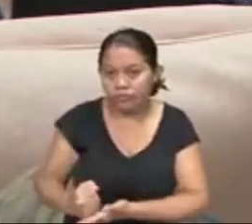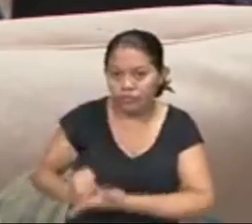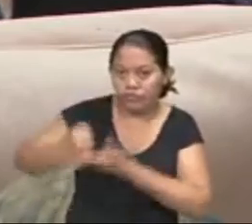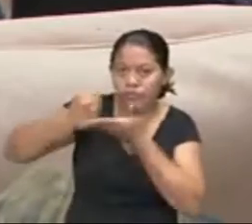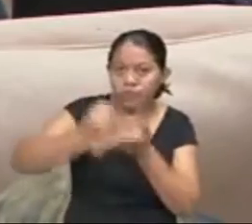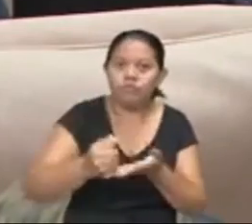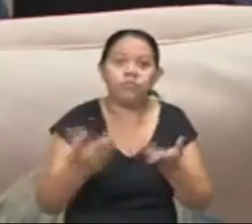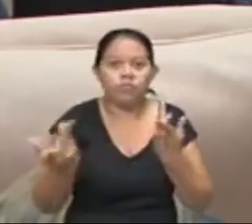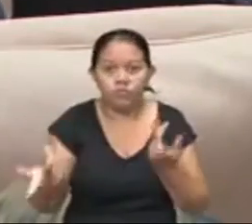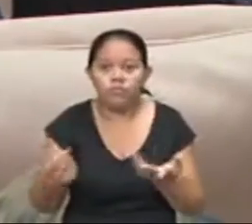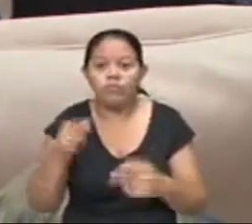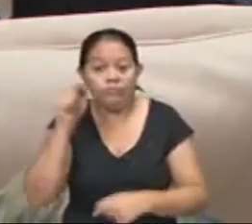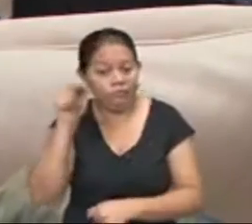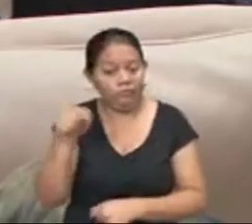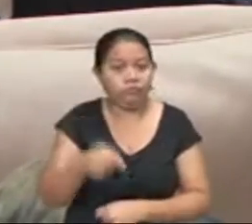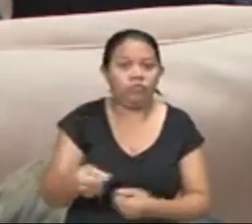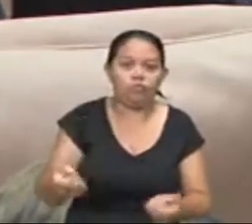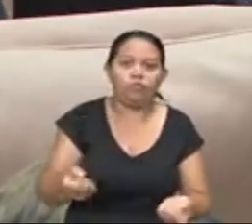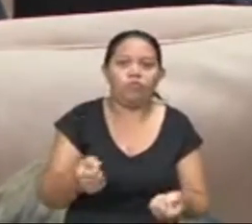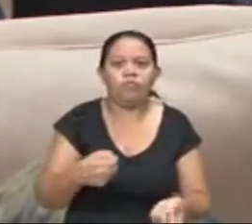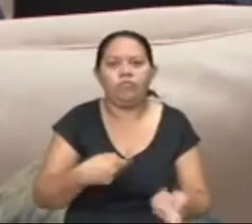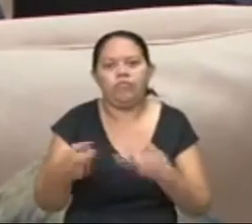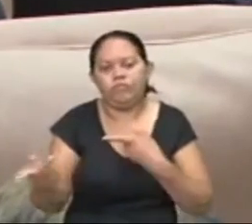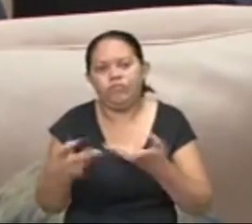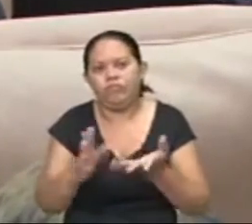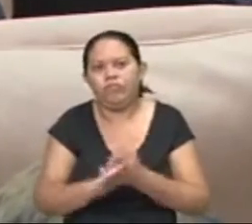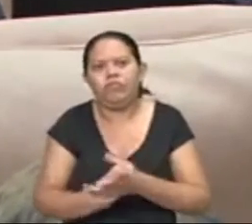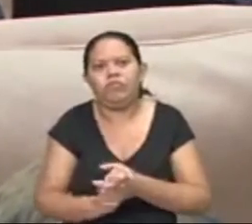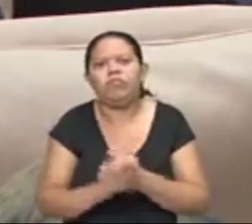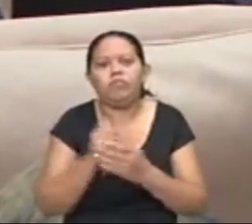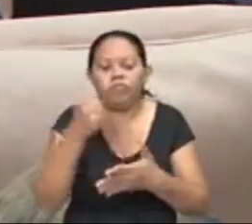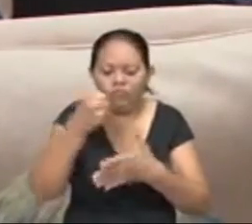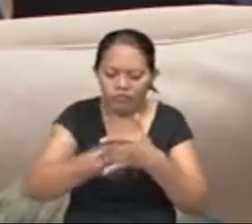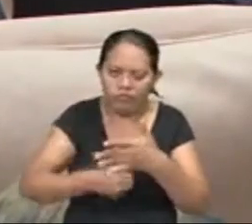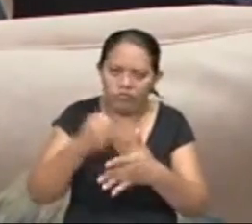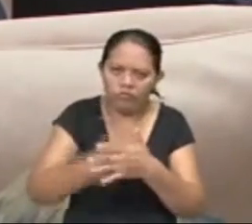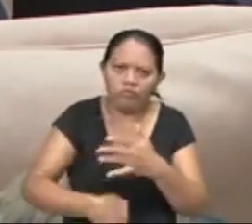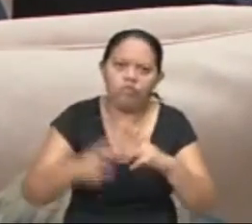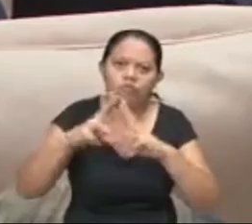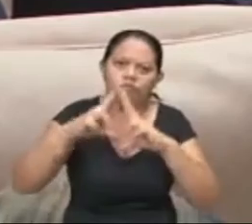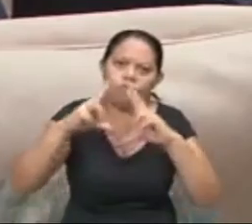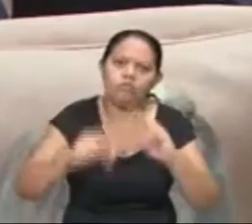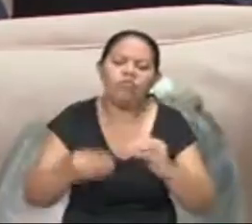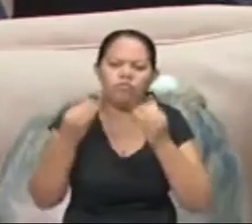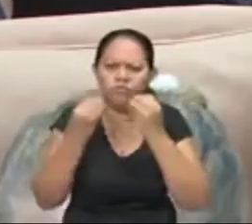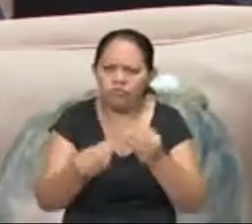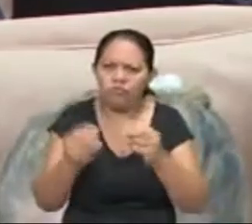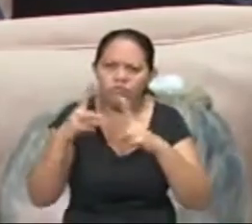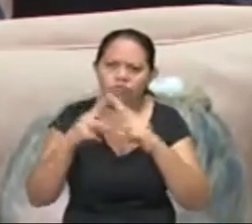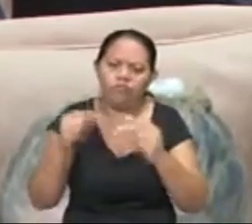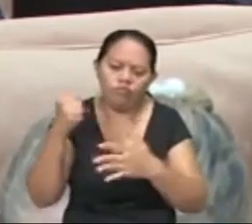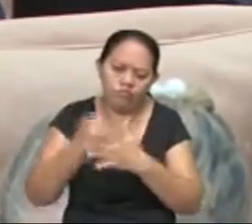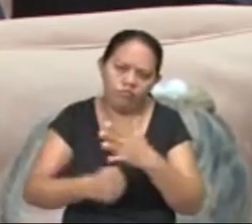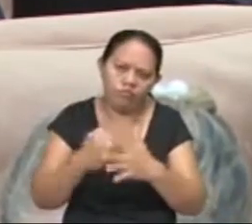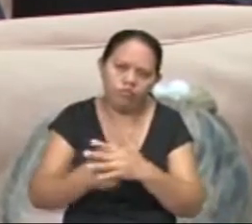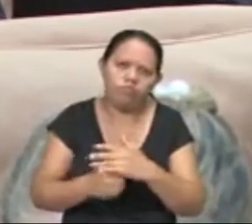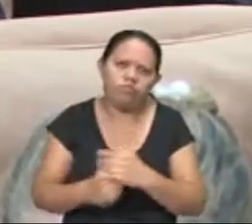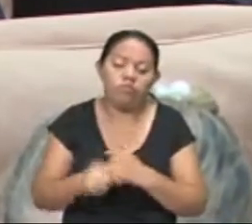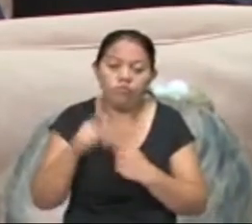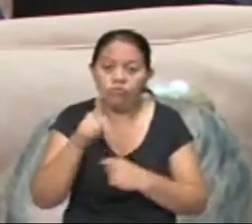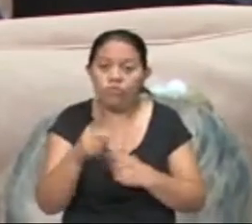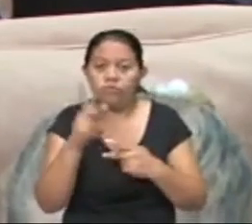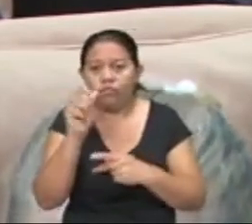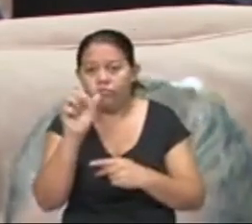el narcotráfico, porque realmente Nicaragua sí tiene una lucha, en nuestro ejército sí tiene una lucha contra el